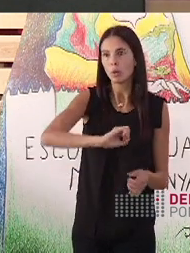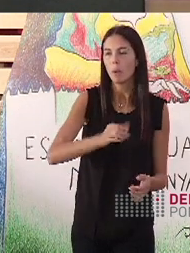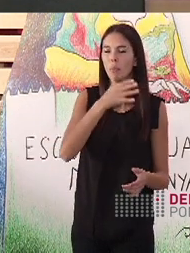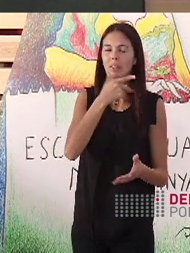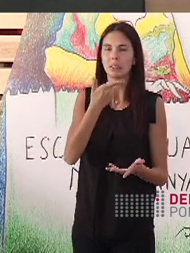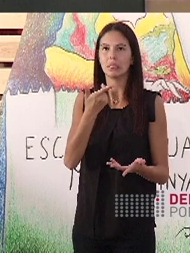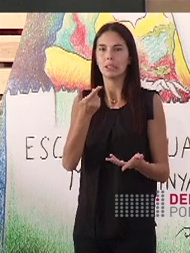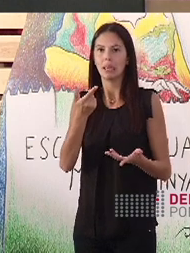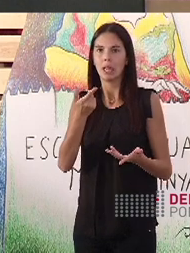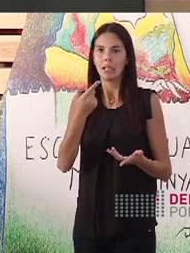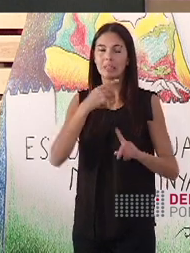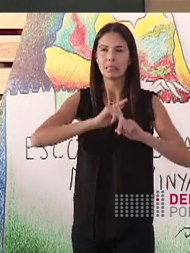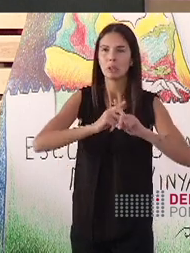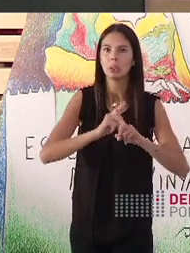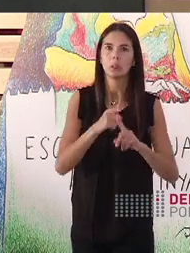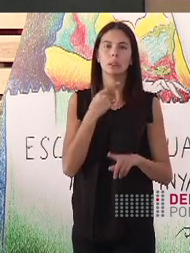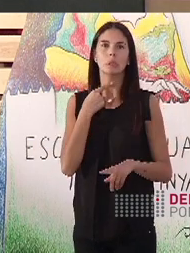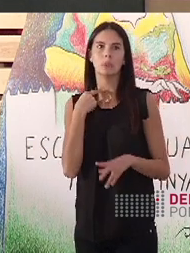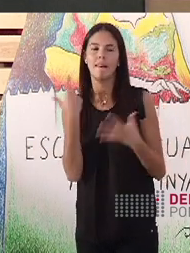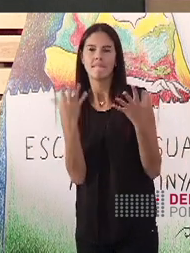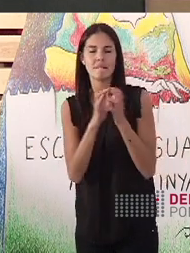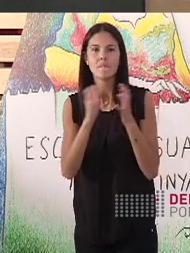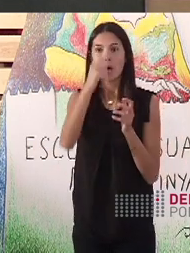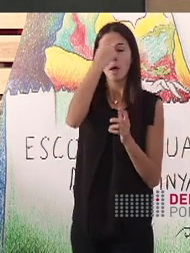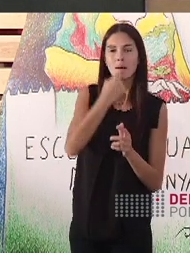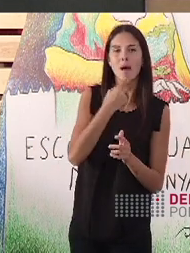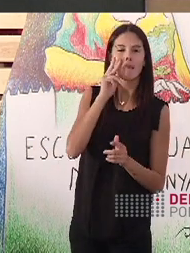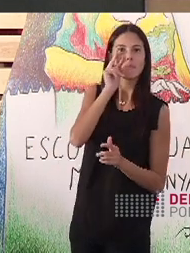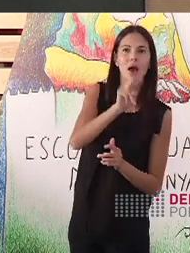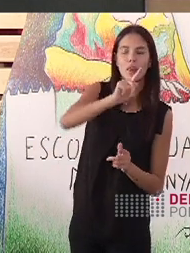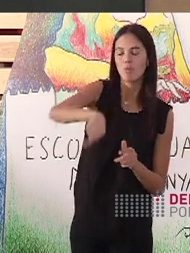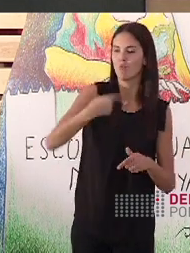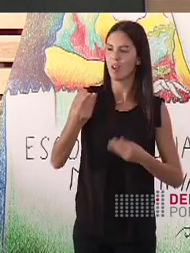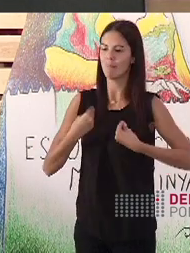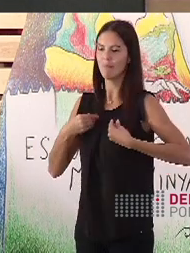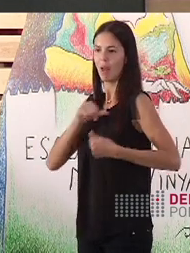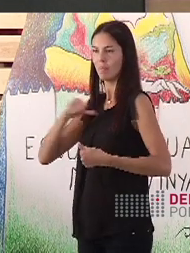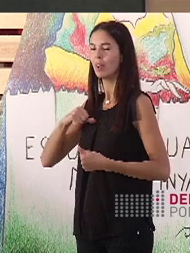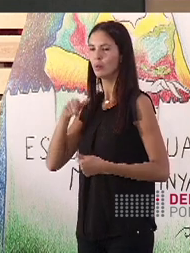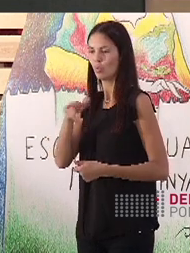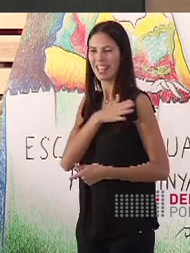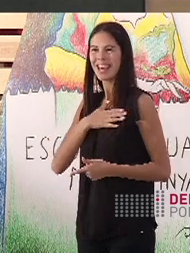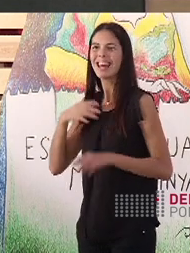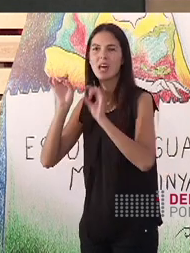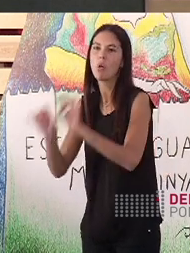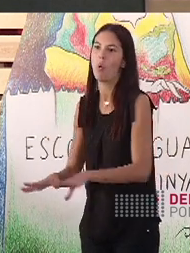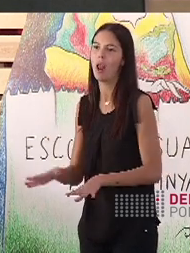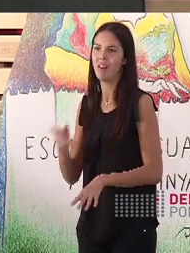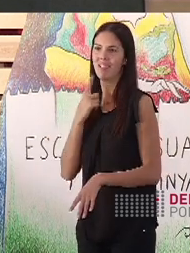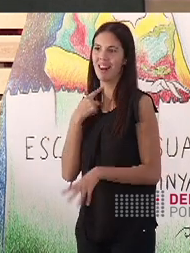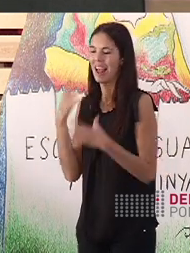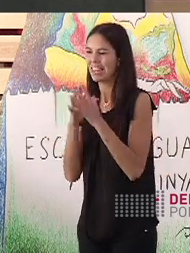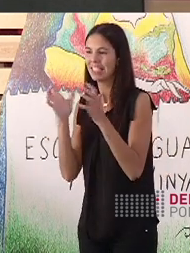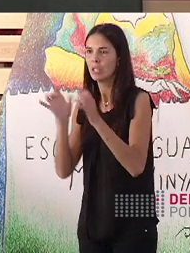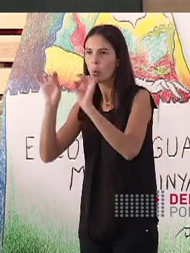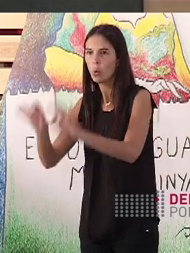excitación sexual a partir de esas imágenes, por lo tanto, después en tu vida se entiende que tú también vas a querer ese tipo de excitación para poder